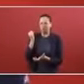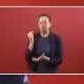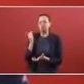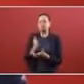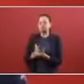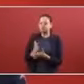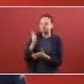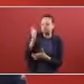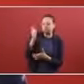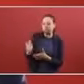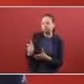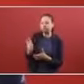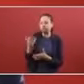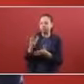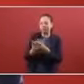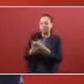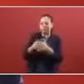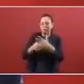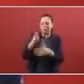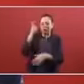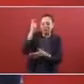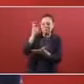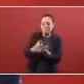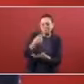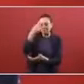se les pagaban las fianzas.